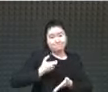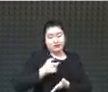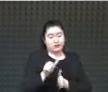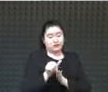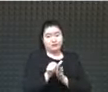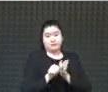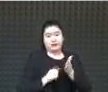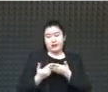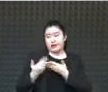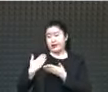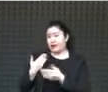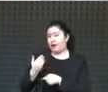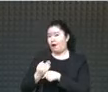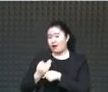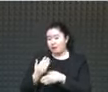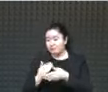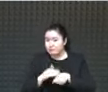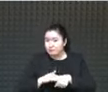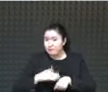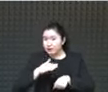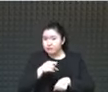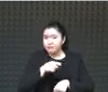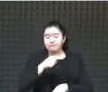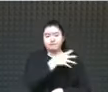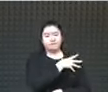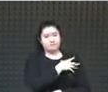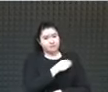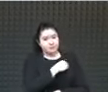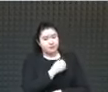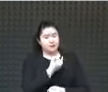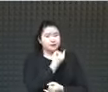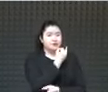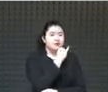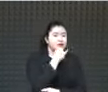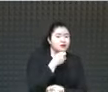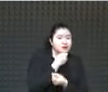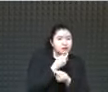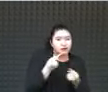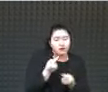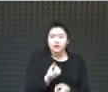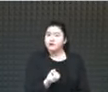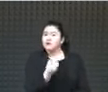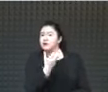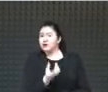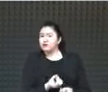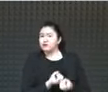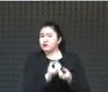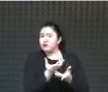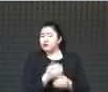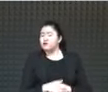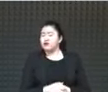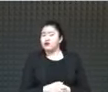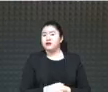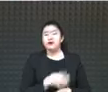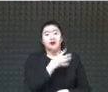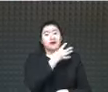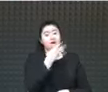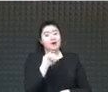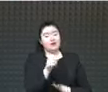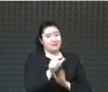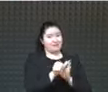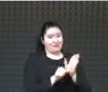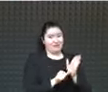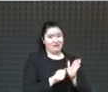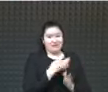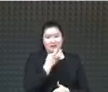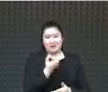mensual. Si tienen un hijo o una hija en preescolar, estarán recibiendo 400 pesos mensuales, en